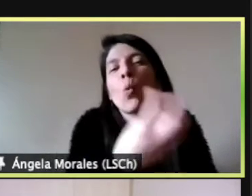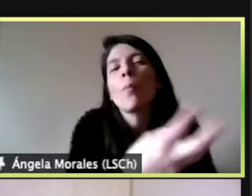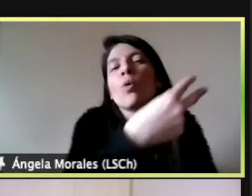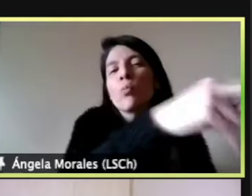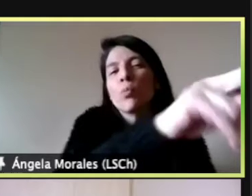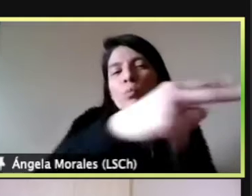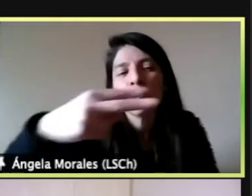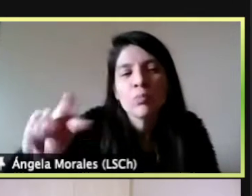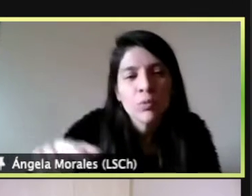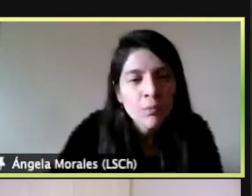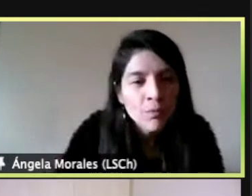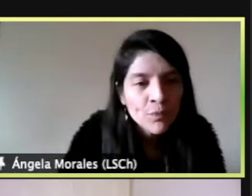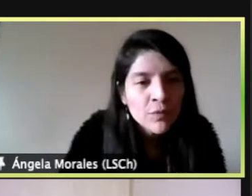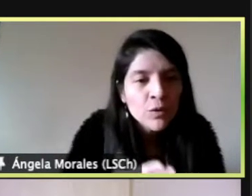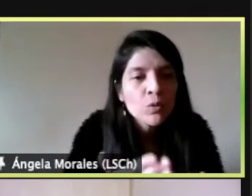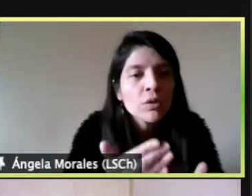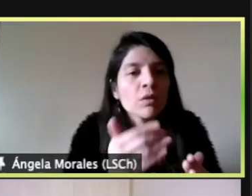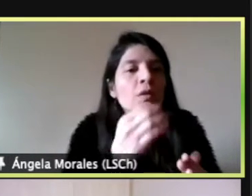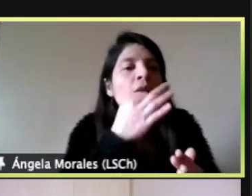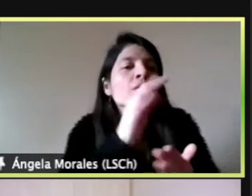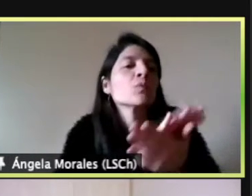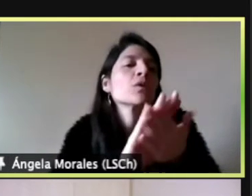de beneficios de vivienda, por ejemplo.